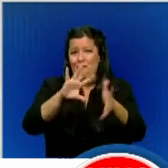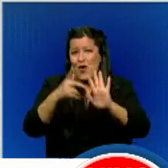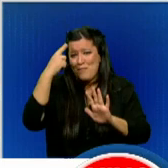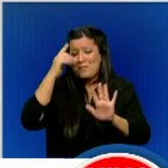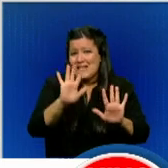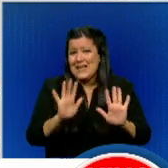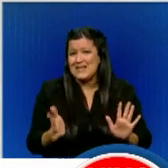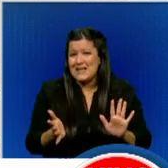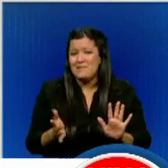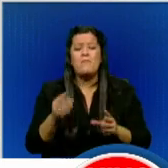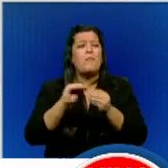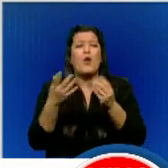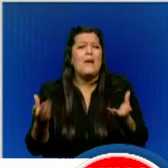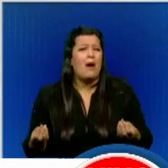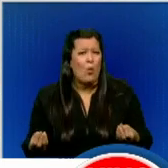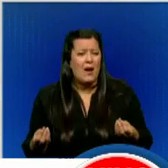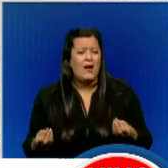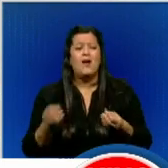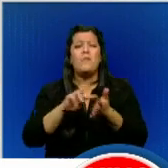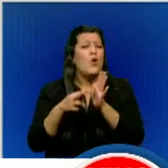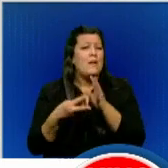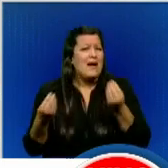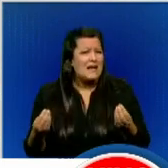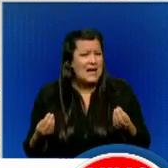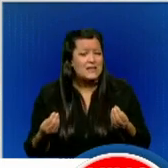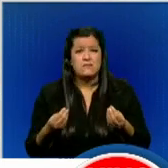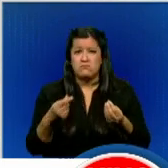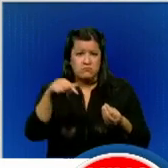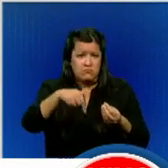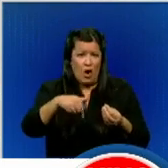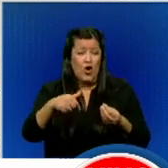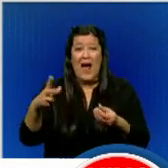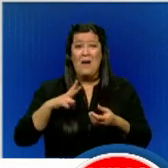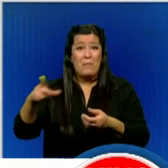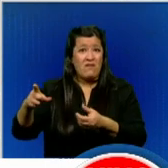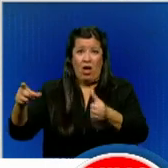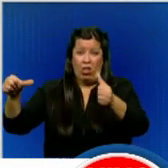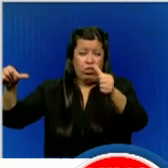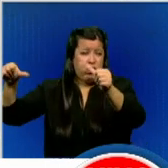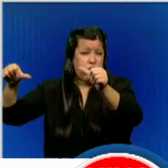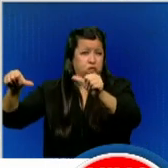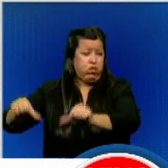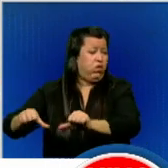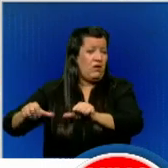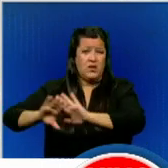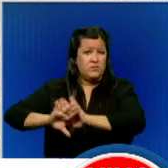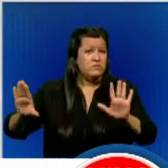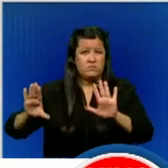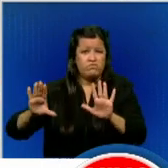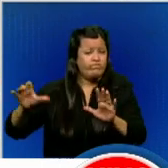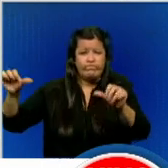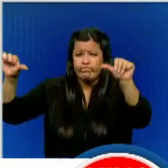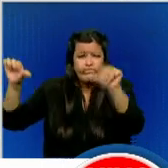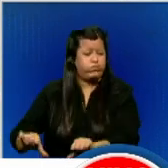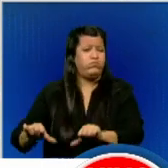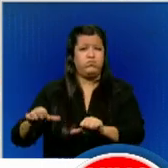cuál es el problema el problema es que se está hundiendo el sector privado se estaba hundiendo como una piedra en el río el